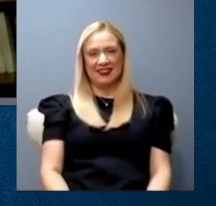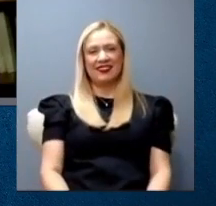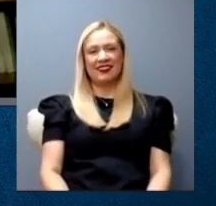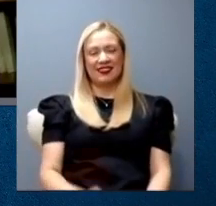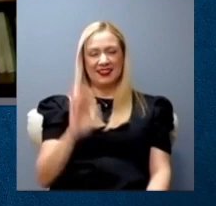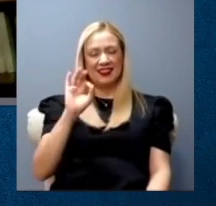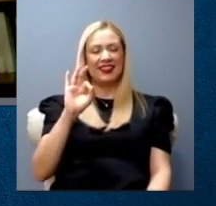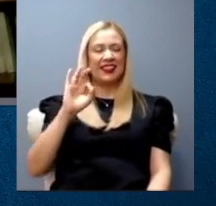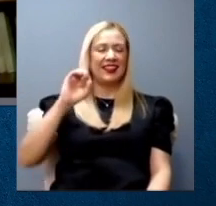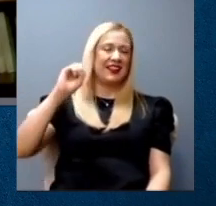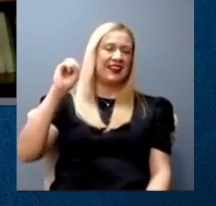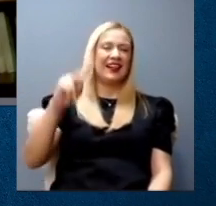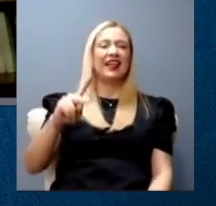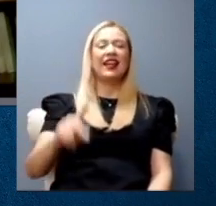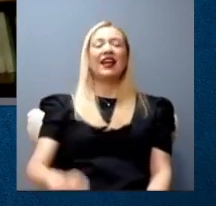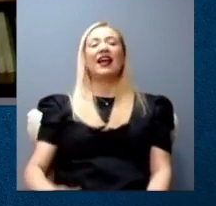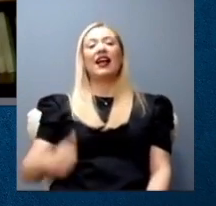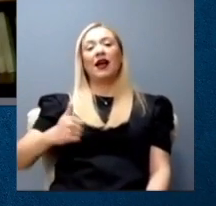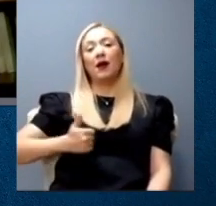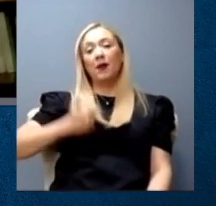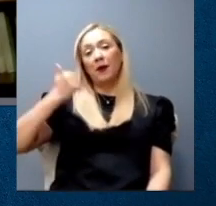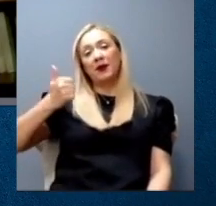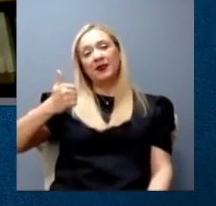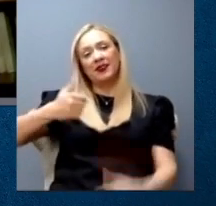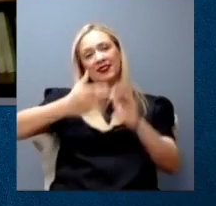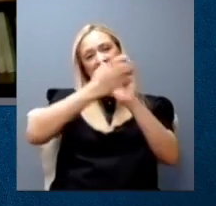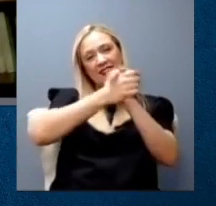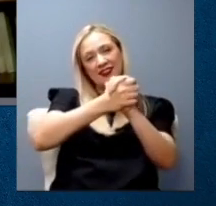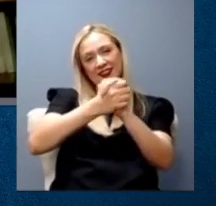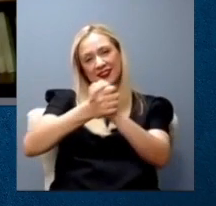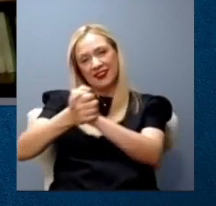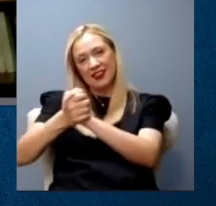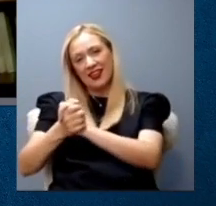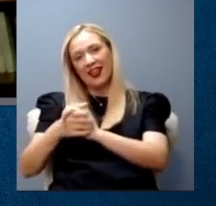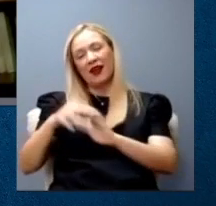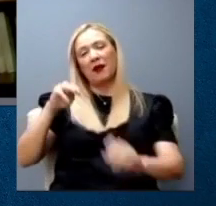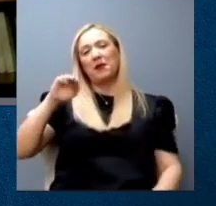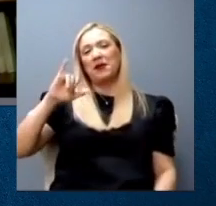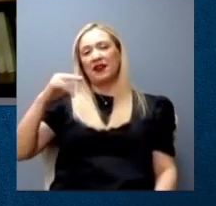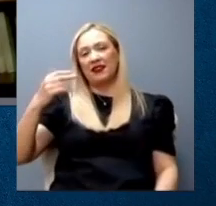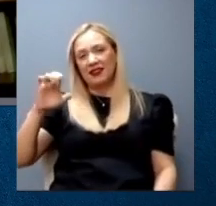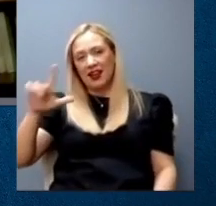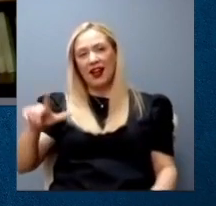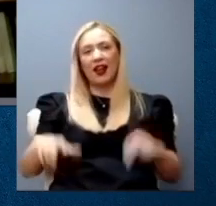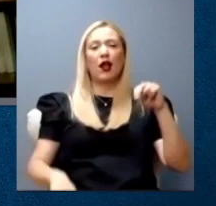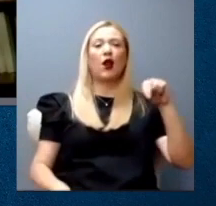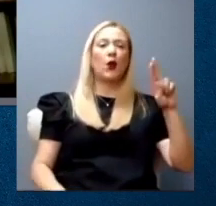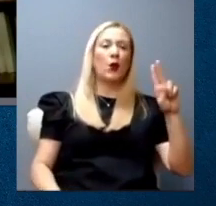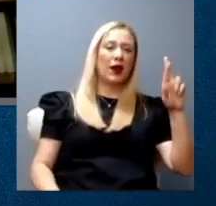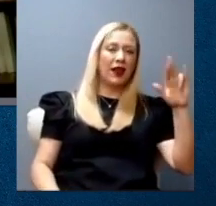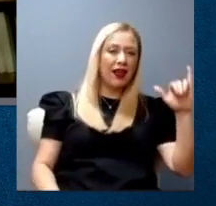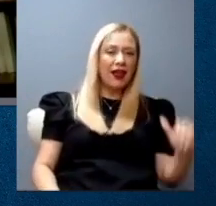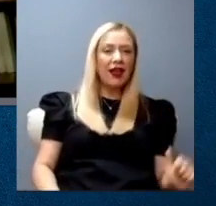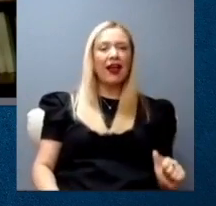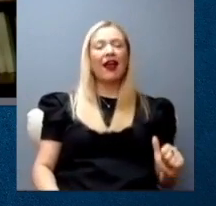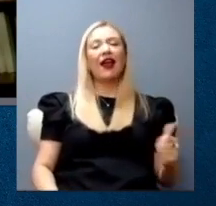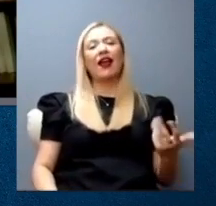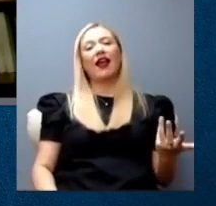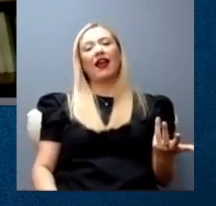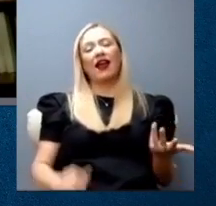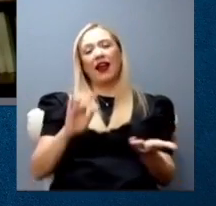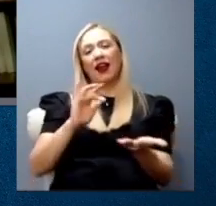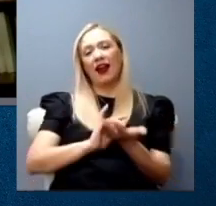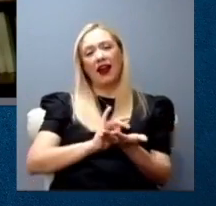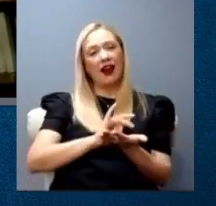Ok. Aprovecho para saludar tanto a Michelle como a Nuria y